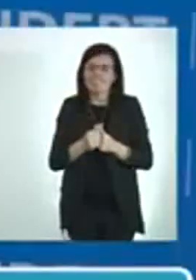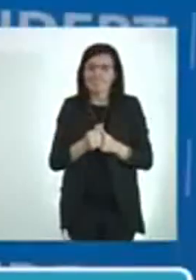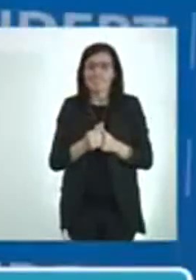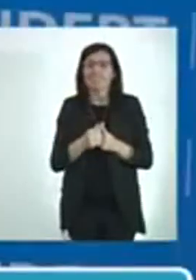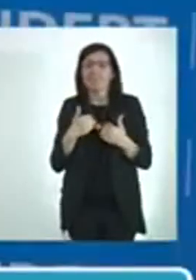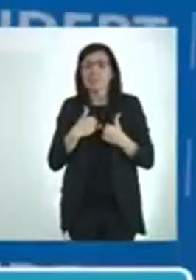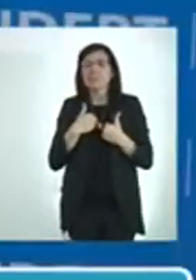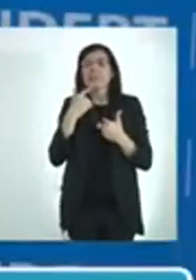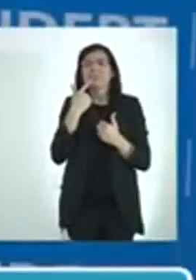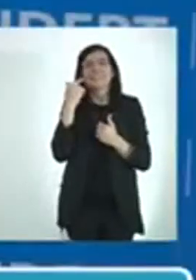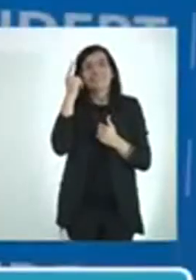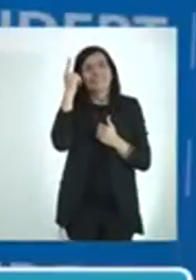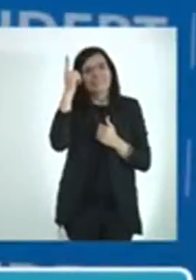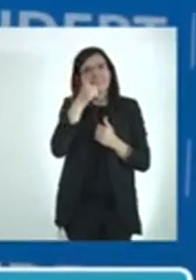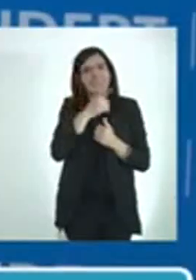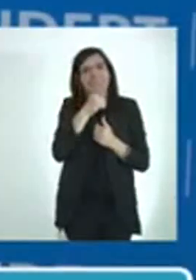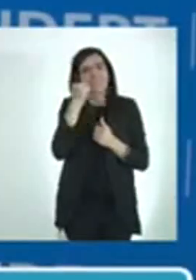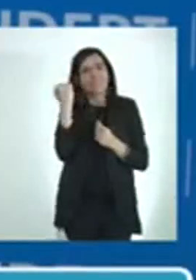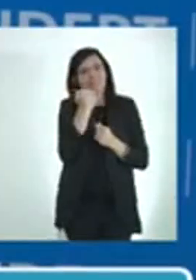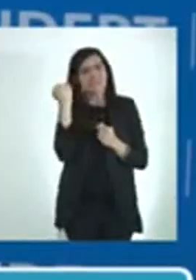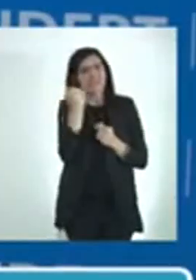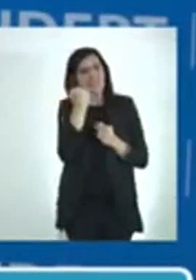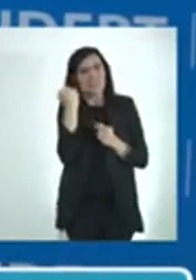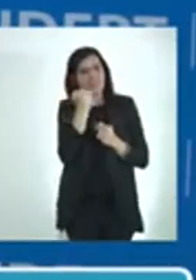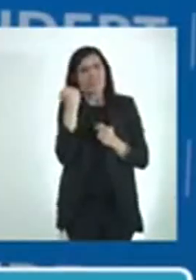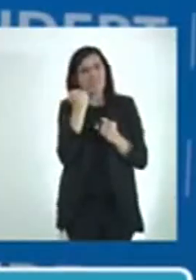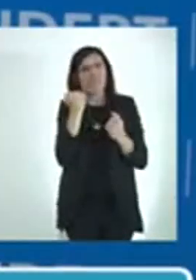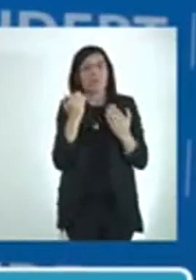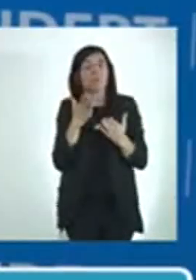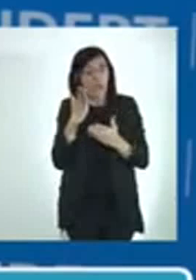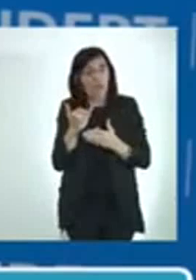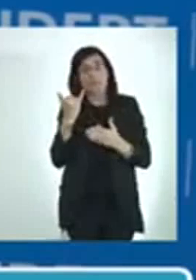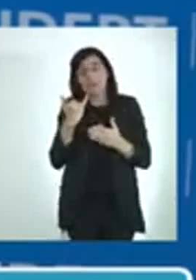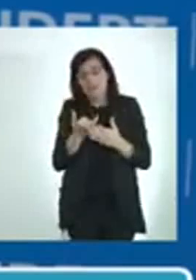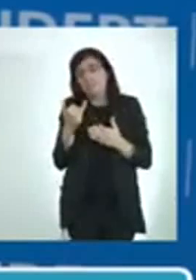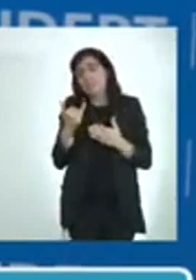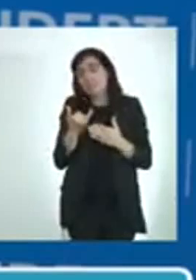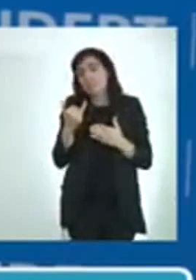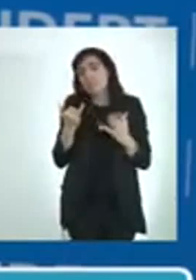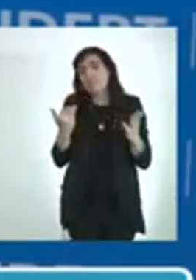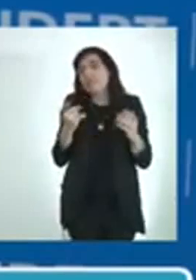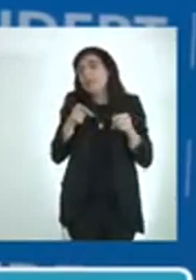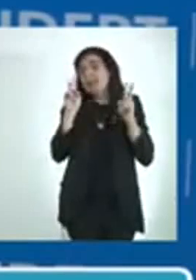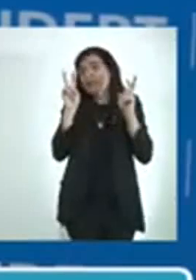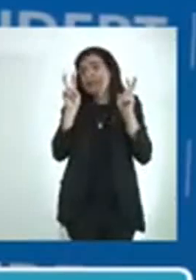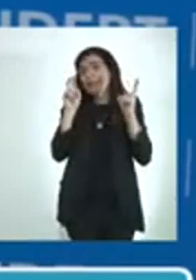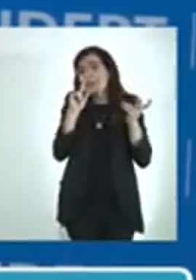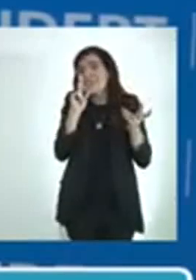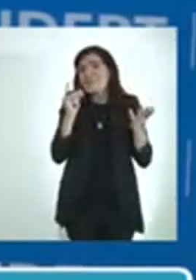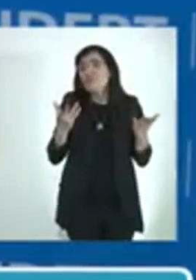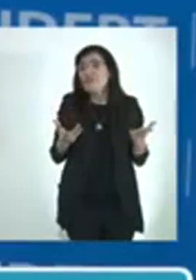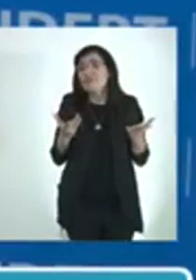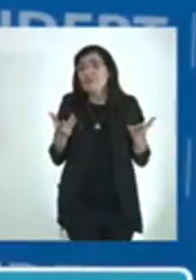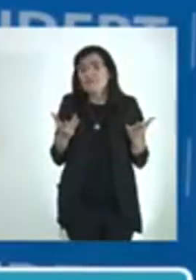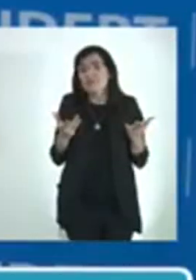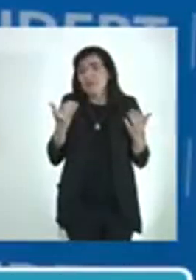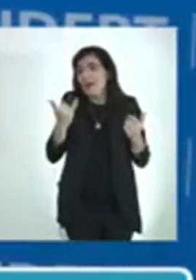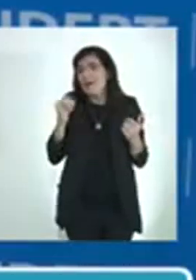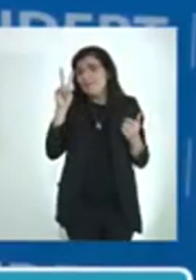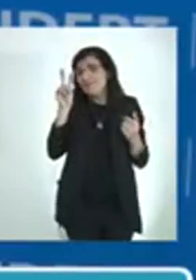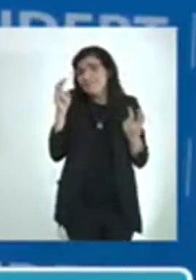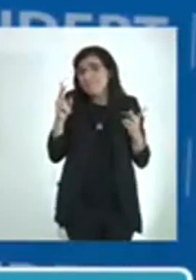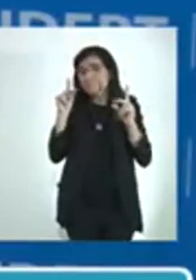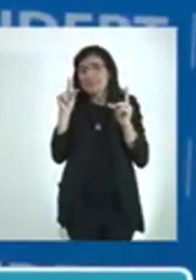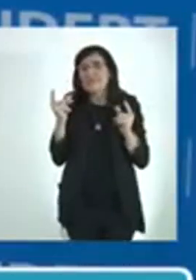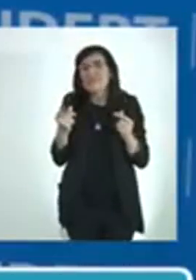parece importante también destacar que hay prejuicios, siempre hay temas, un tema que es controversial siempre viene a cargo de prejuicios. Es de debate. Lo